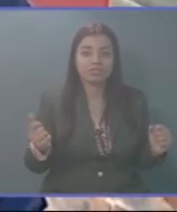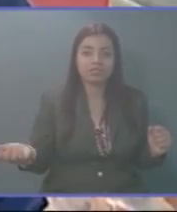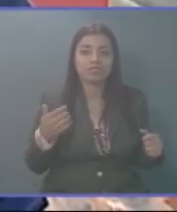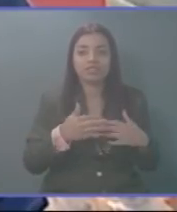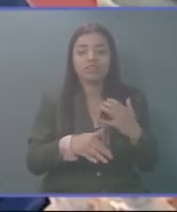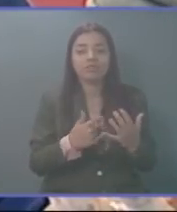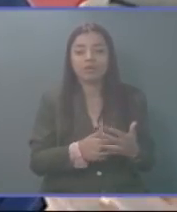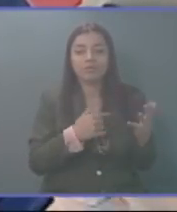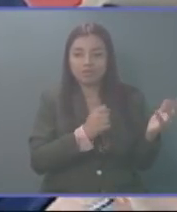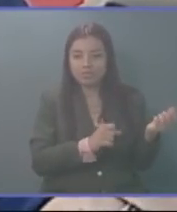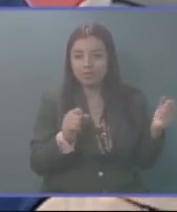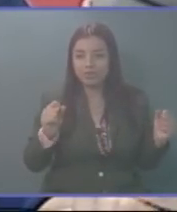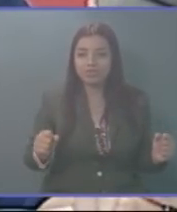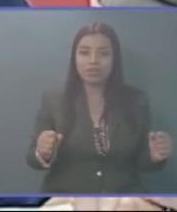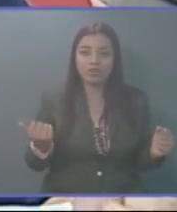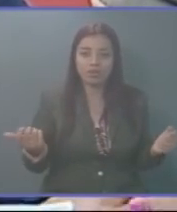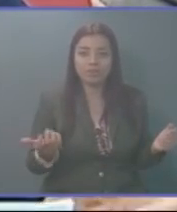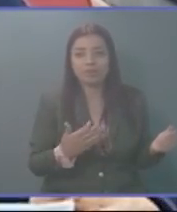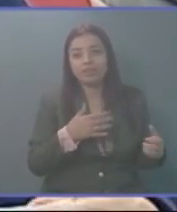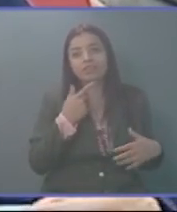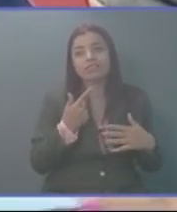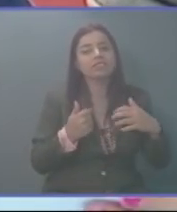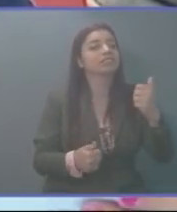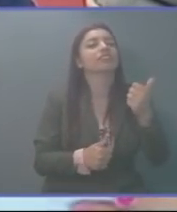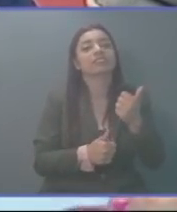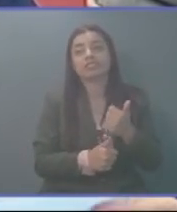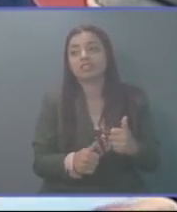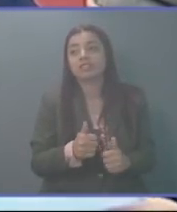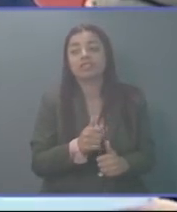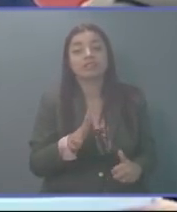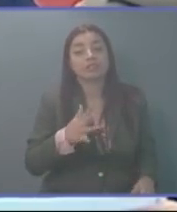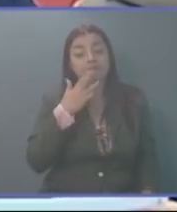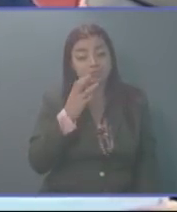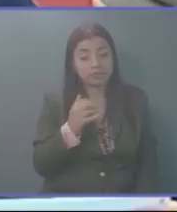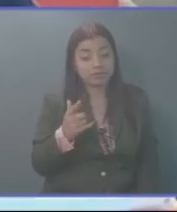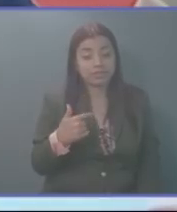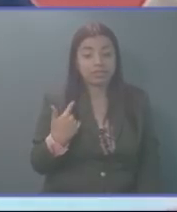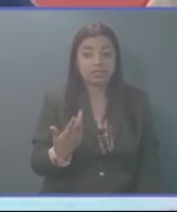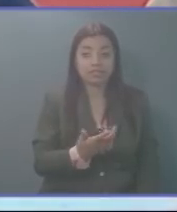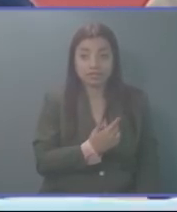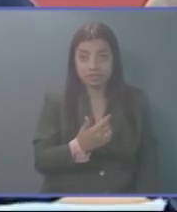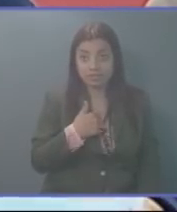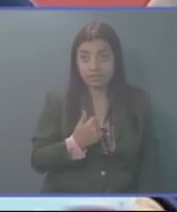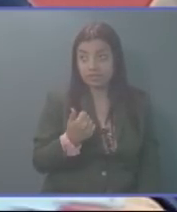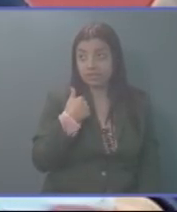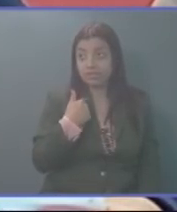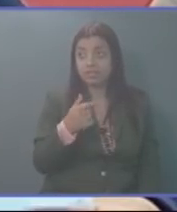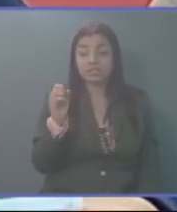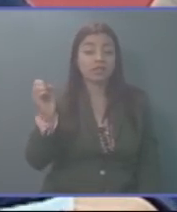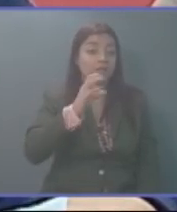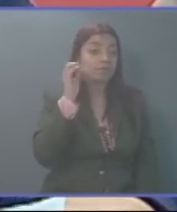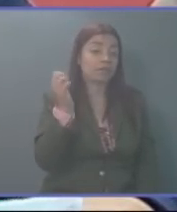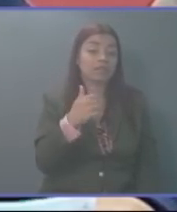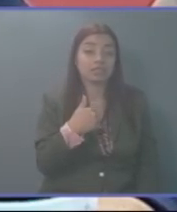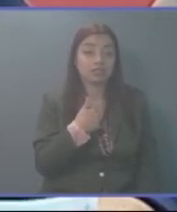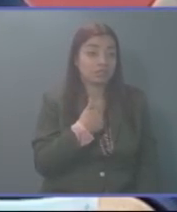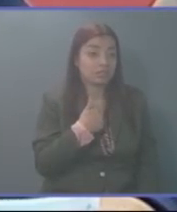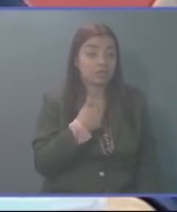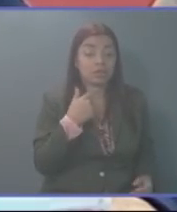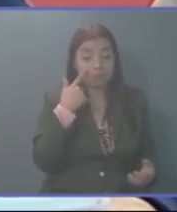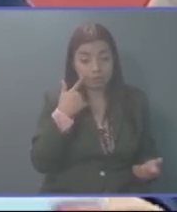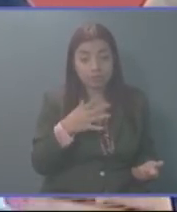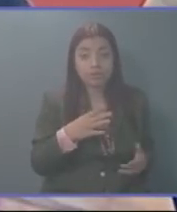sujeto de llamamiento también, ¿verdad?, el estar llamando a una emergencia cuando yo no tengo las pruebas técnicas para